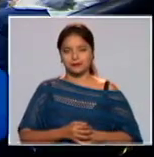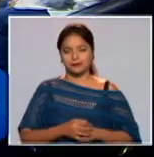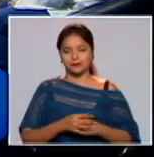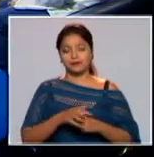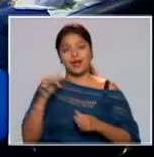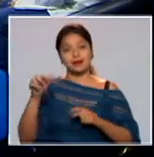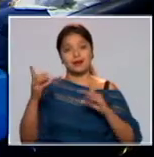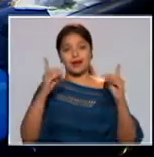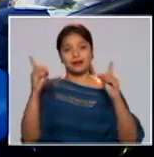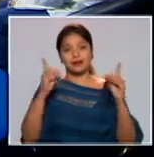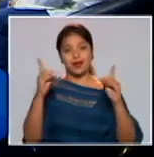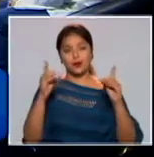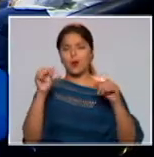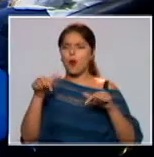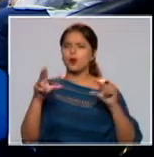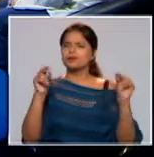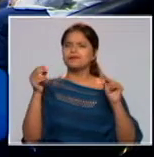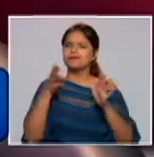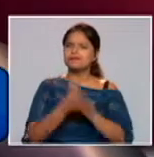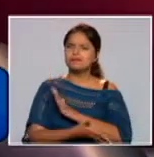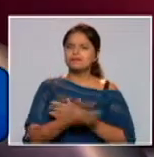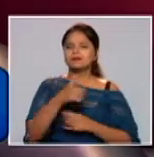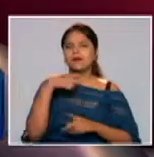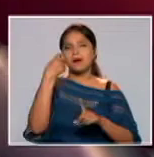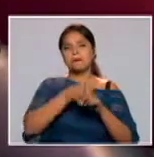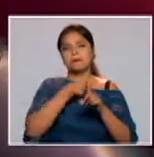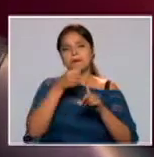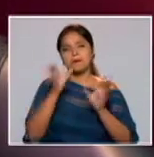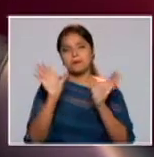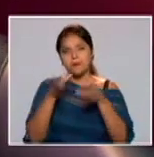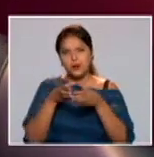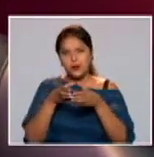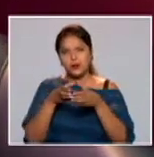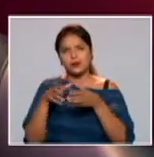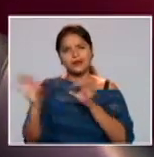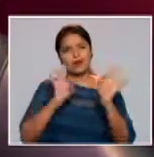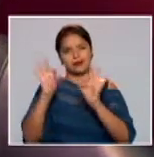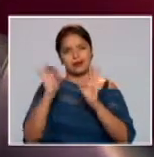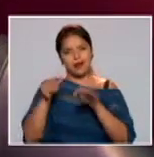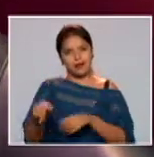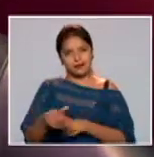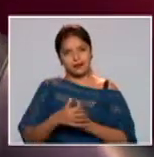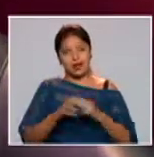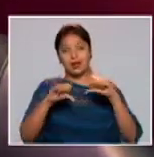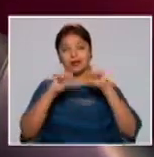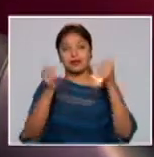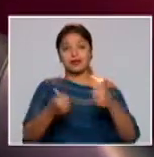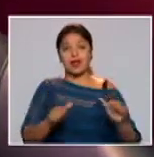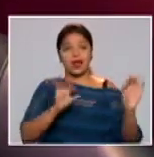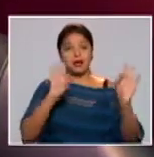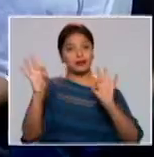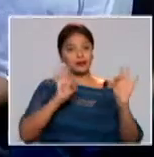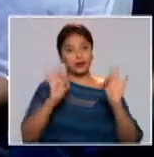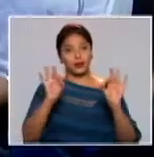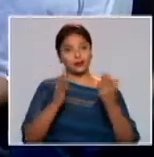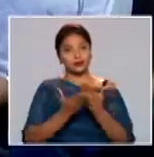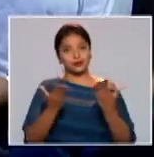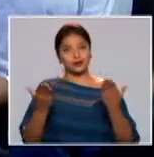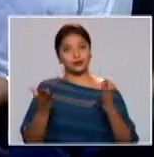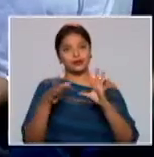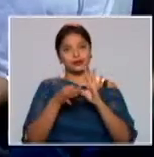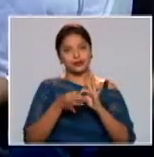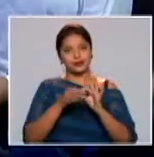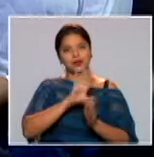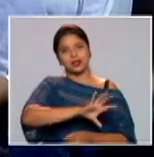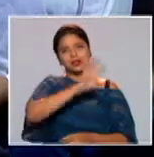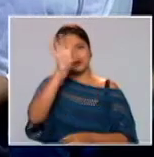programa diálogo de saberes conversando con los compañeros de bataclan quienes bueno han hecho de las artes escénicas una unión